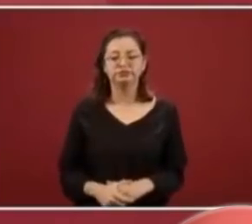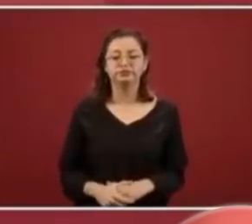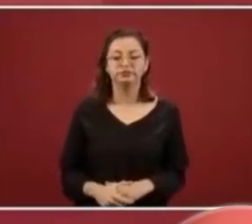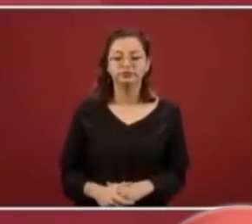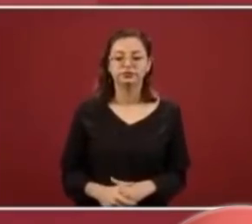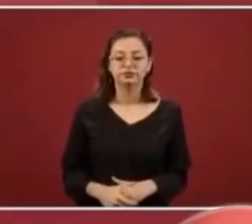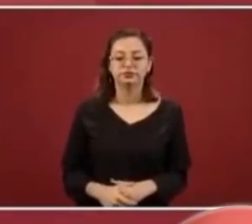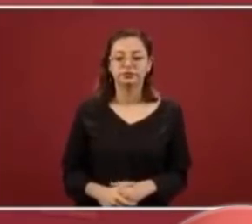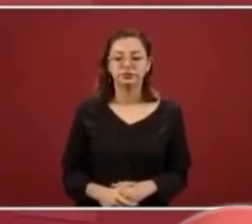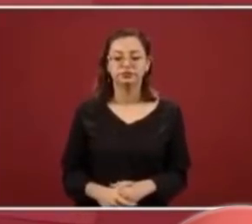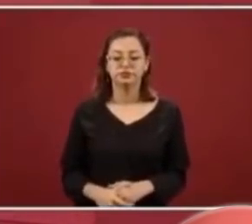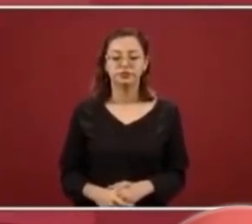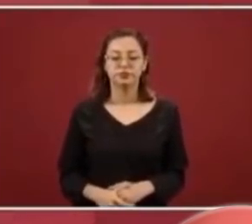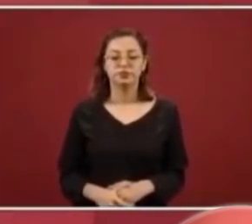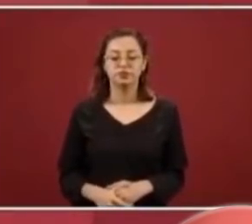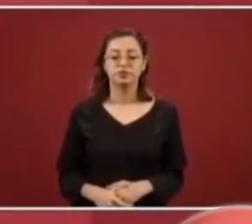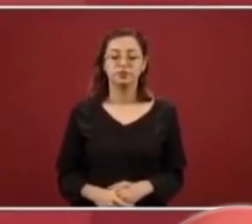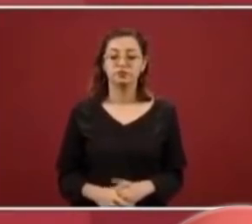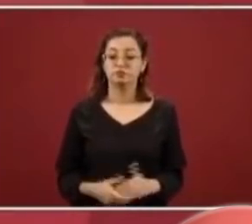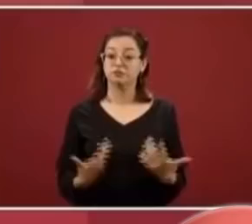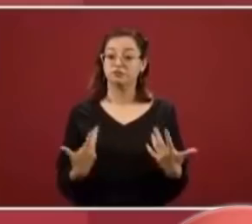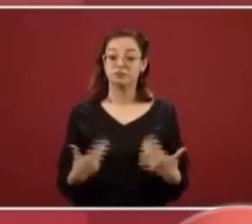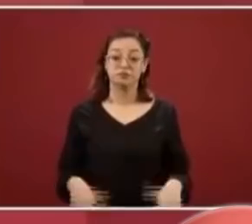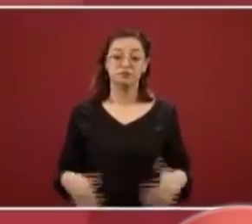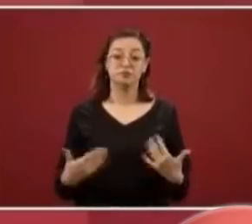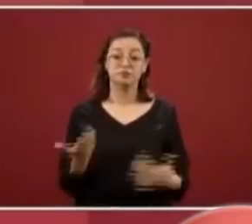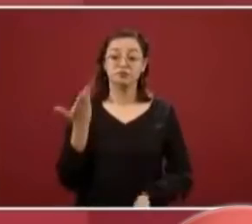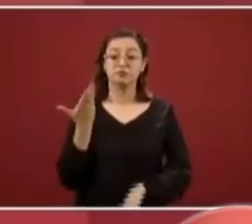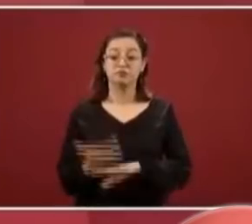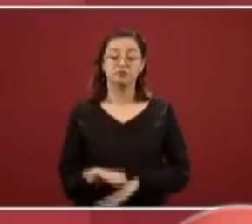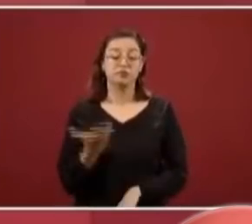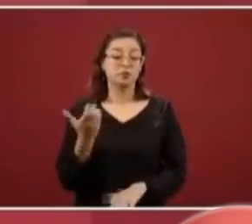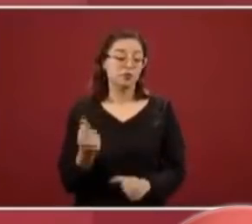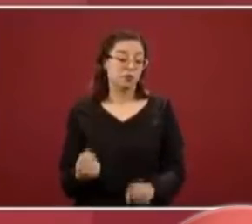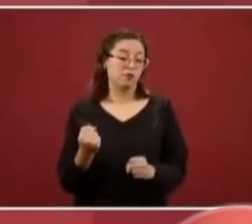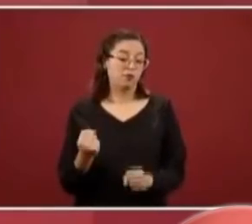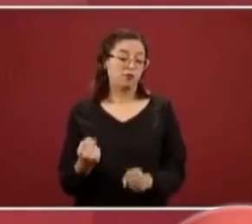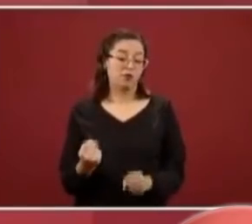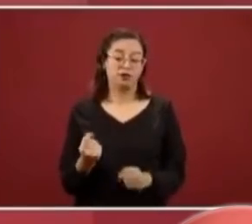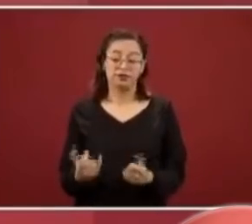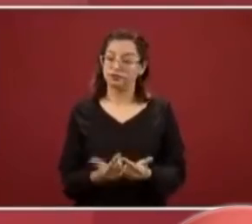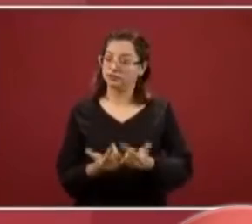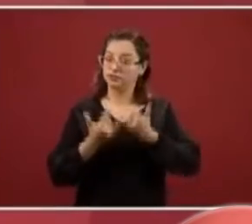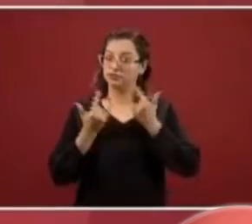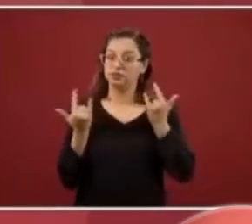Es un hecho fuertísimo, histórico.